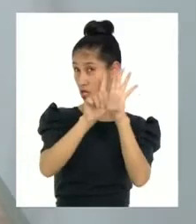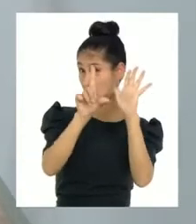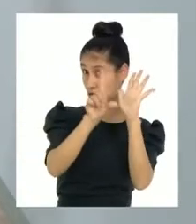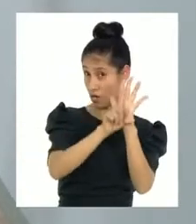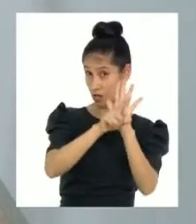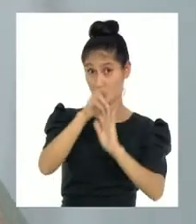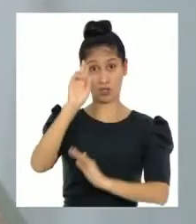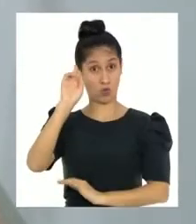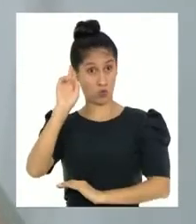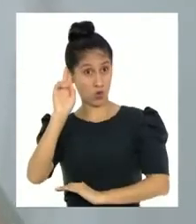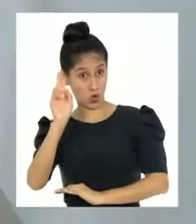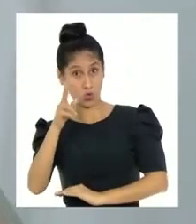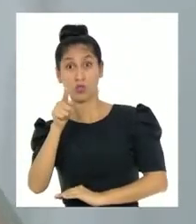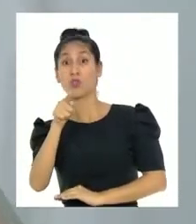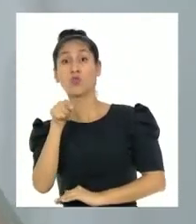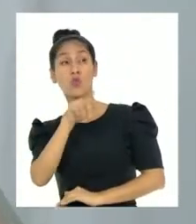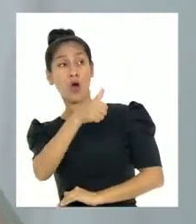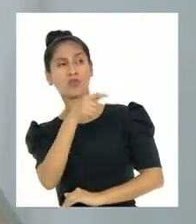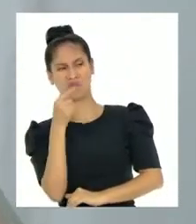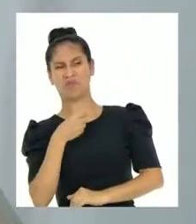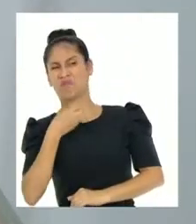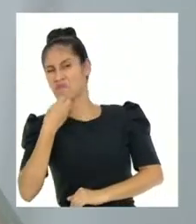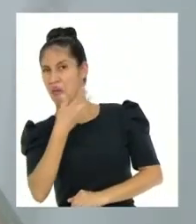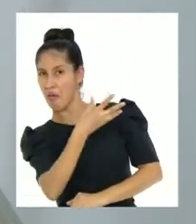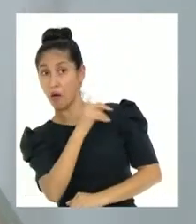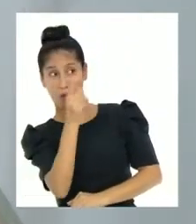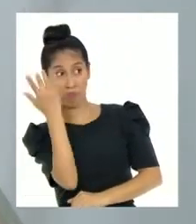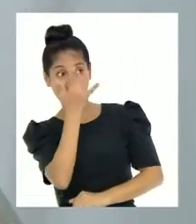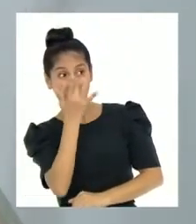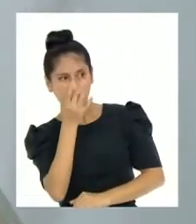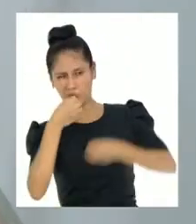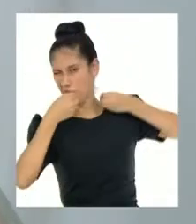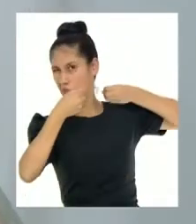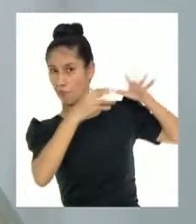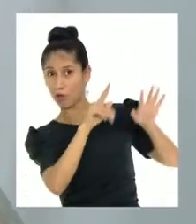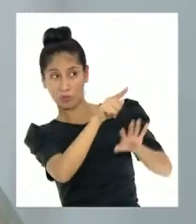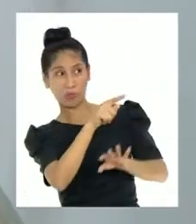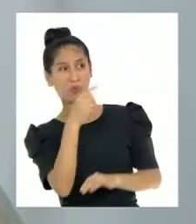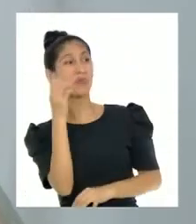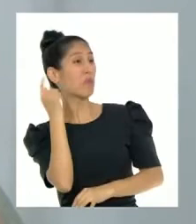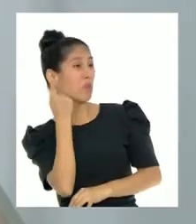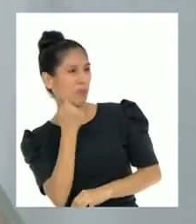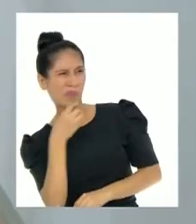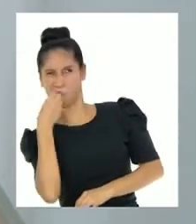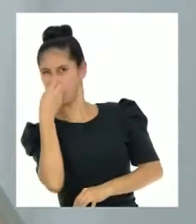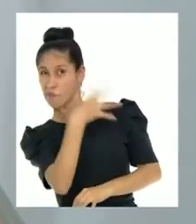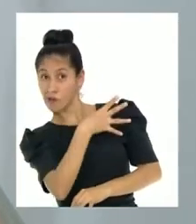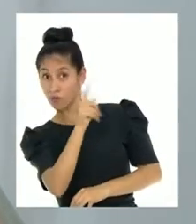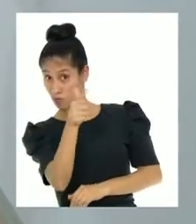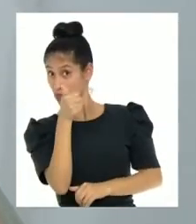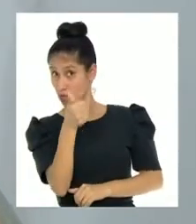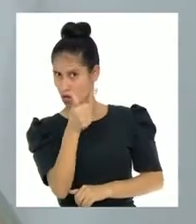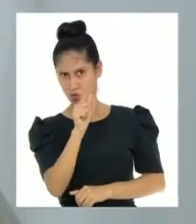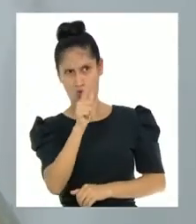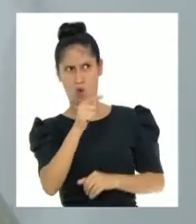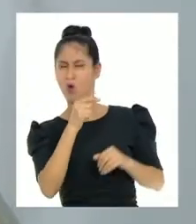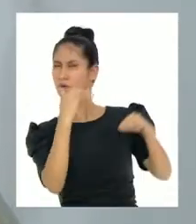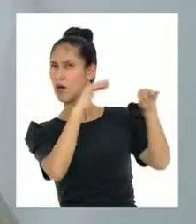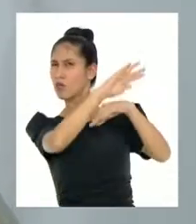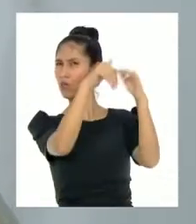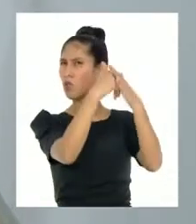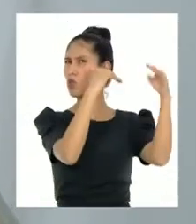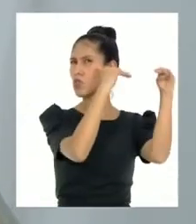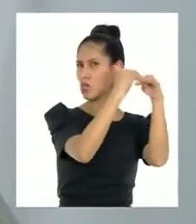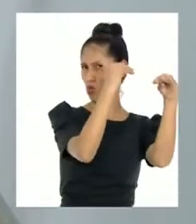la discriminación, todavía se presentan casos que vulneran derechos fundamentales de las personas. Por eso, estoy pensando hacer